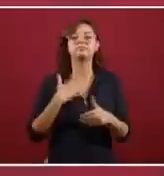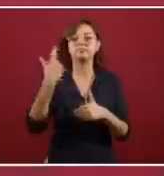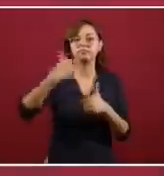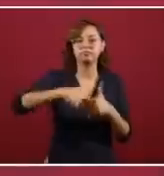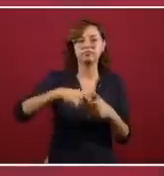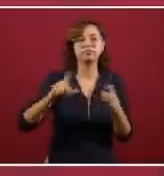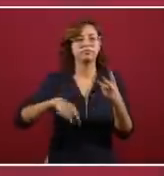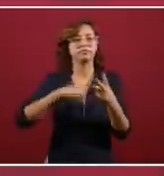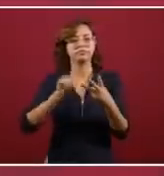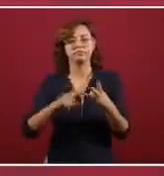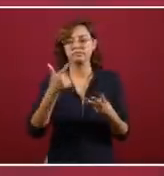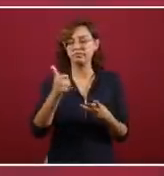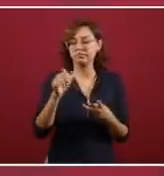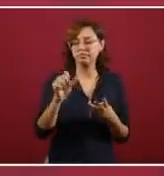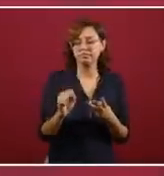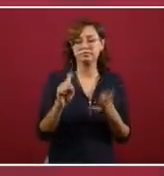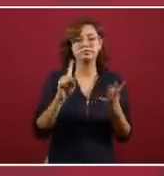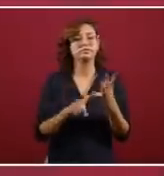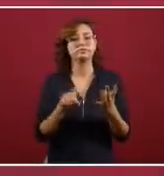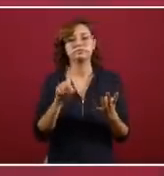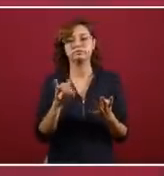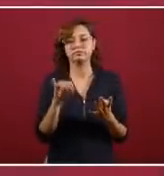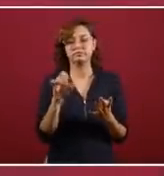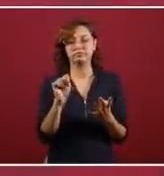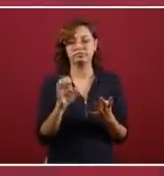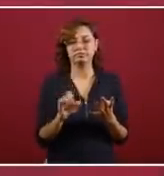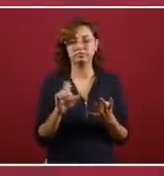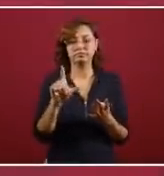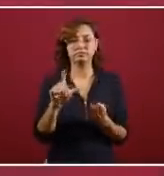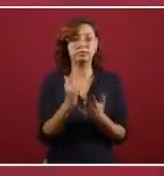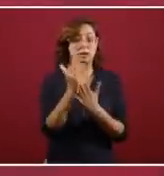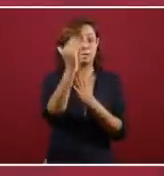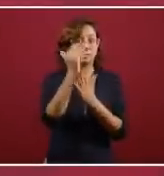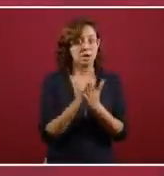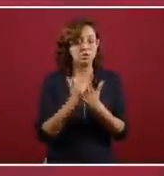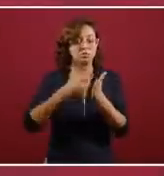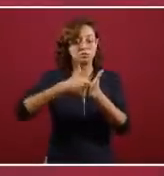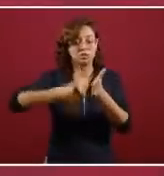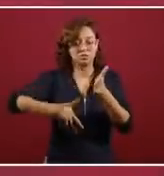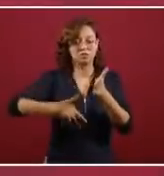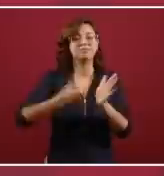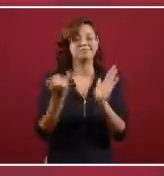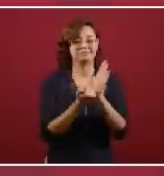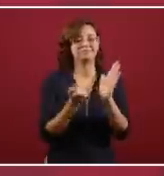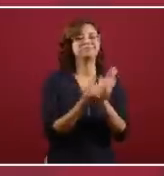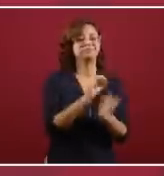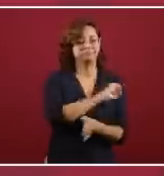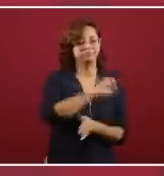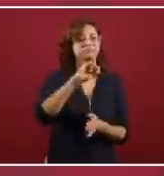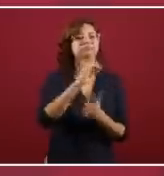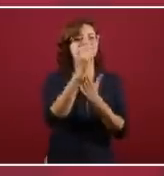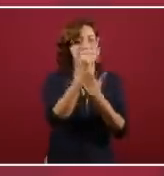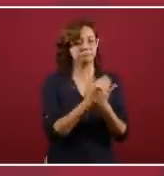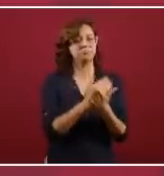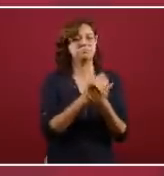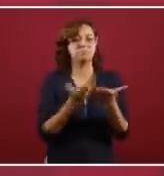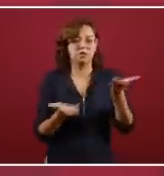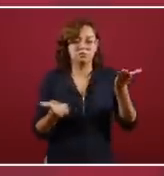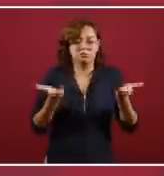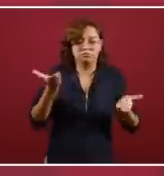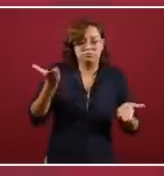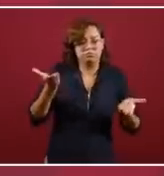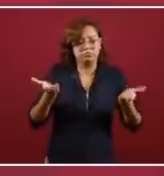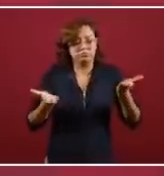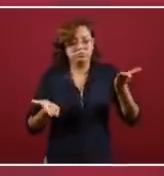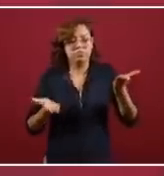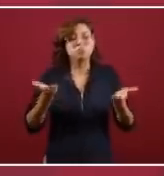gas, el diésel, eso ayuda también a mantener equilibrios